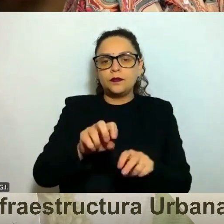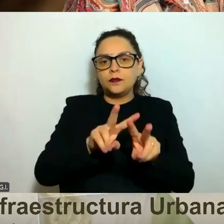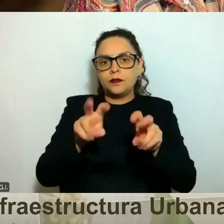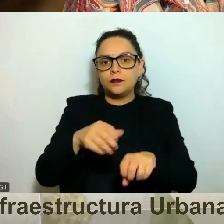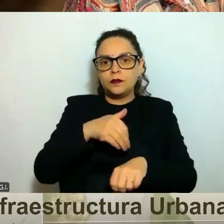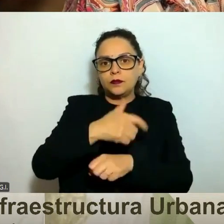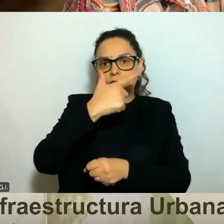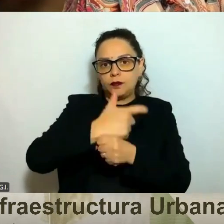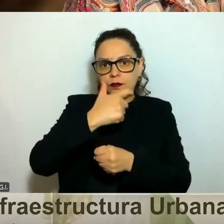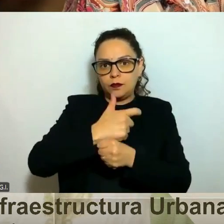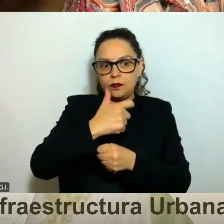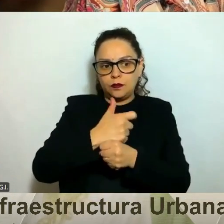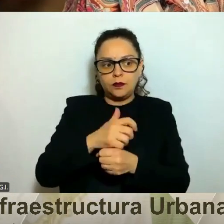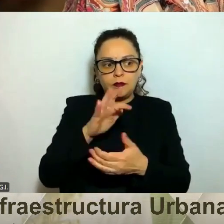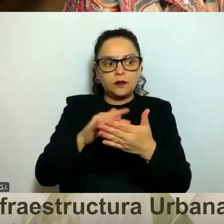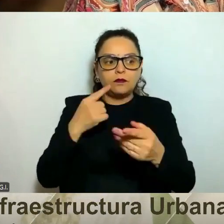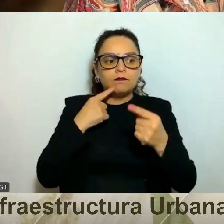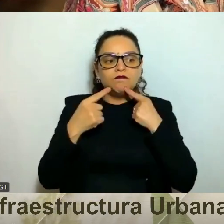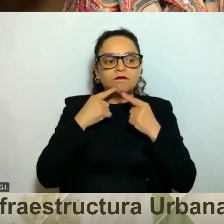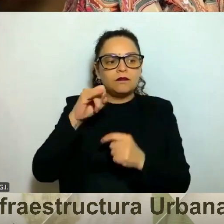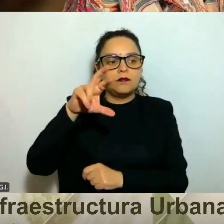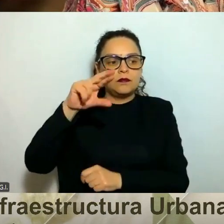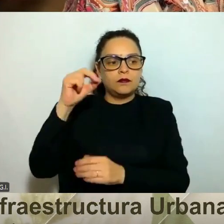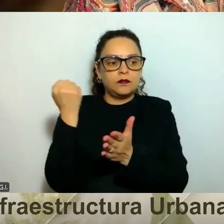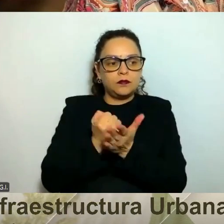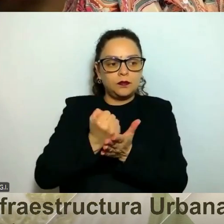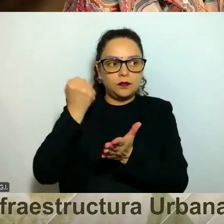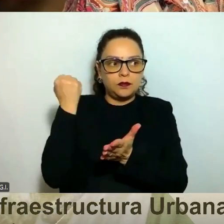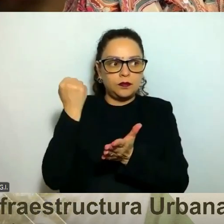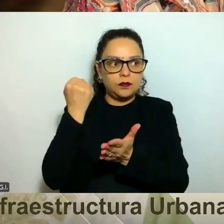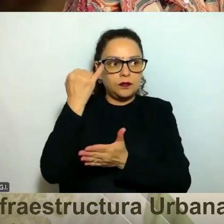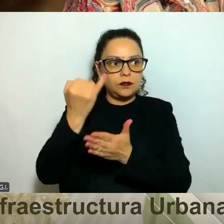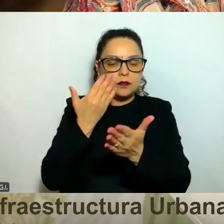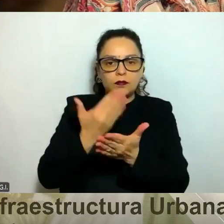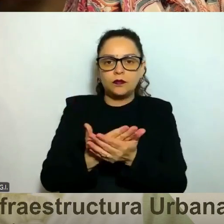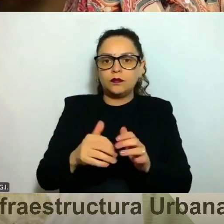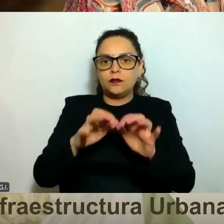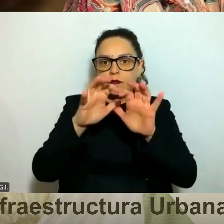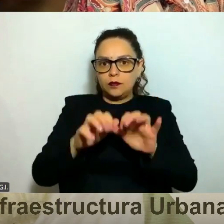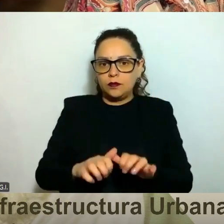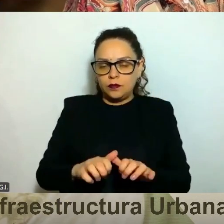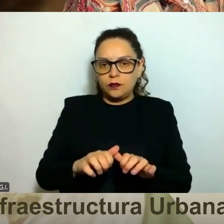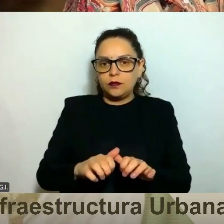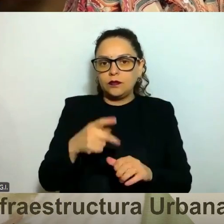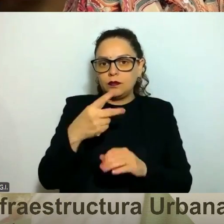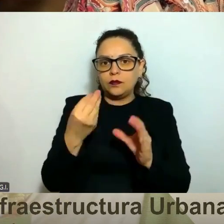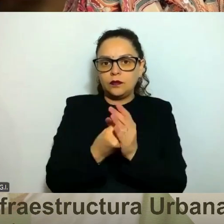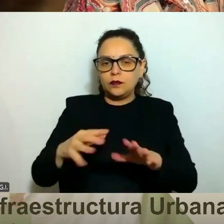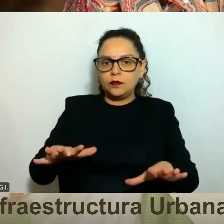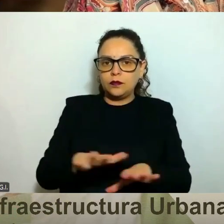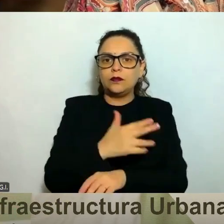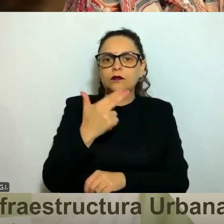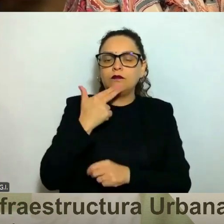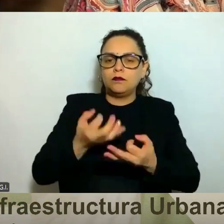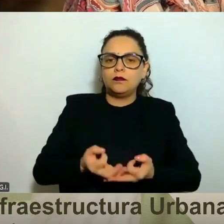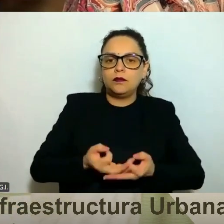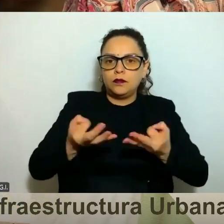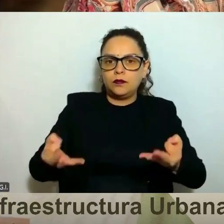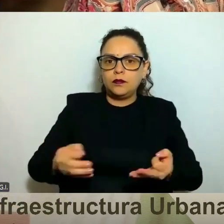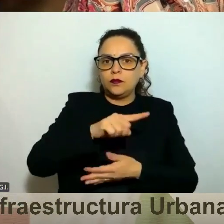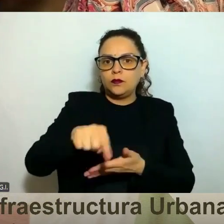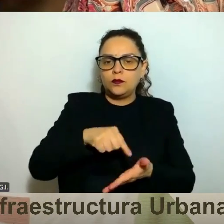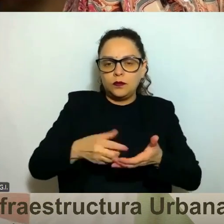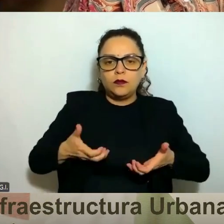7, el cual consiste en la lectura, discusión y, en tu caso, aprobación del dictamen por el que se aprueba una iniciativa en materia de cambio de uso del suelo respecto del inmueble